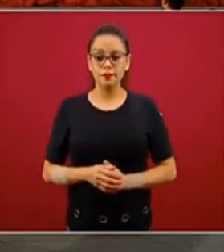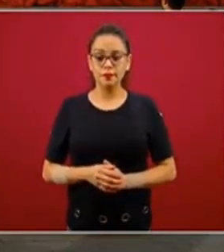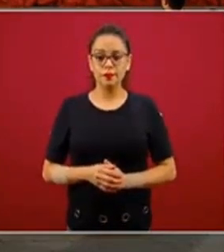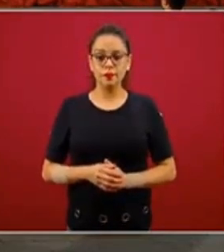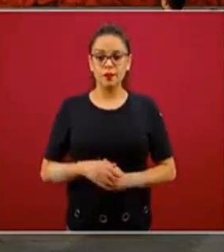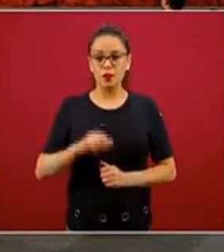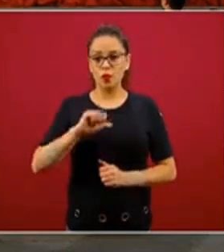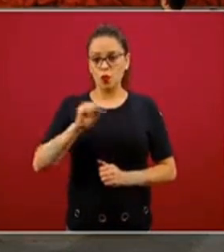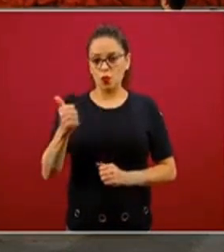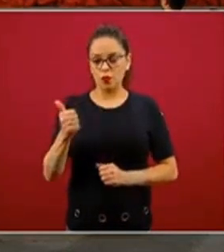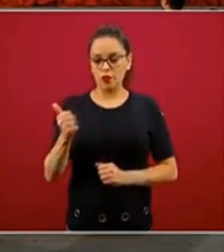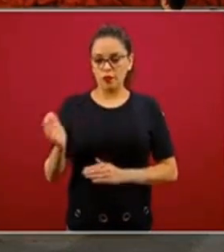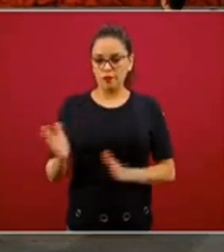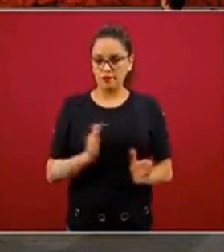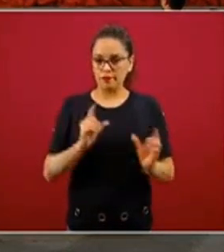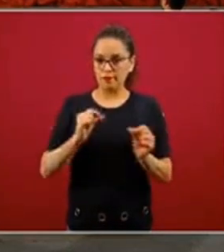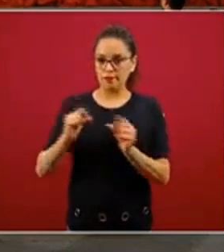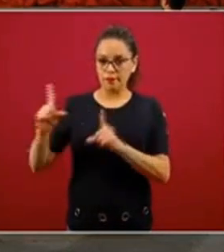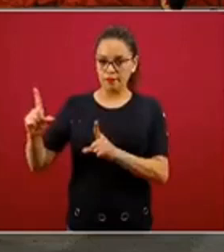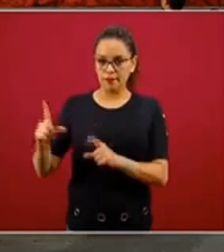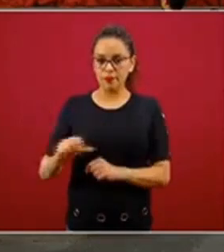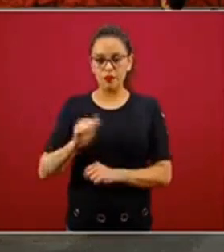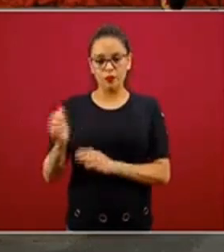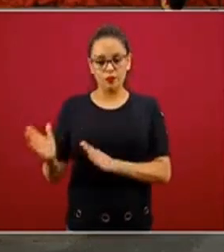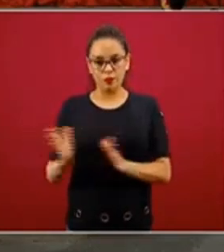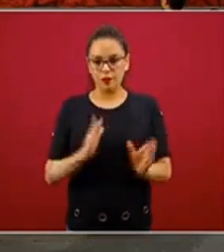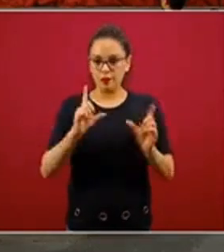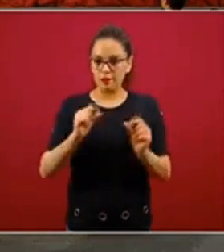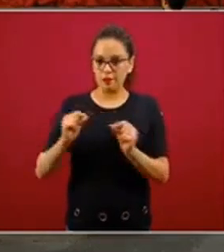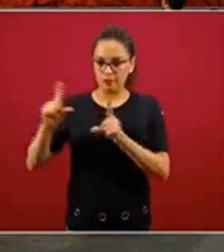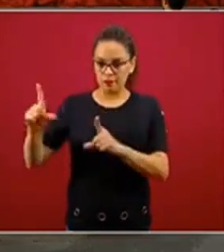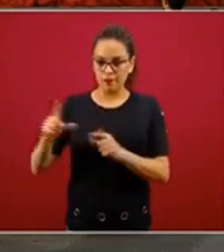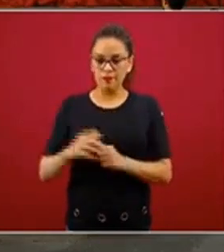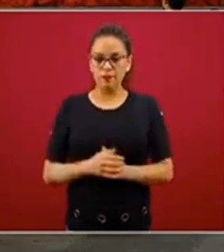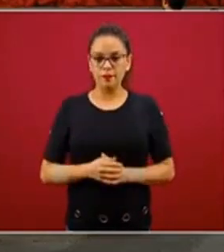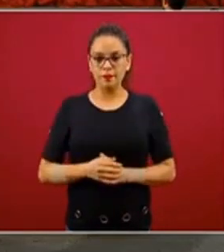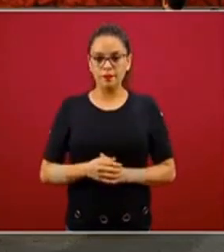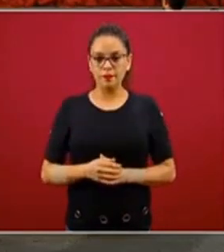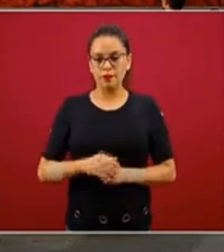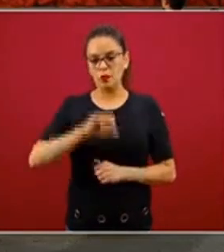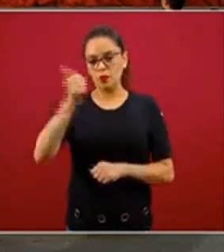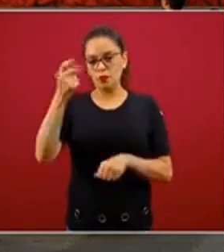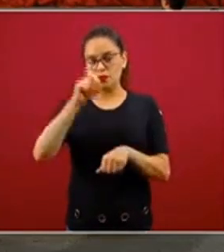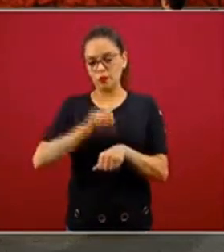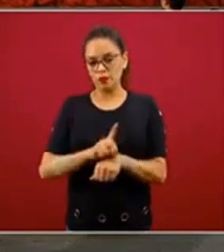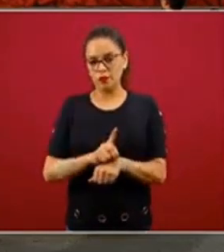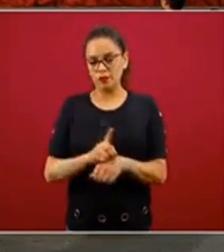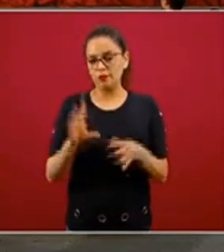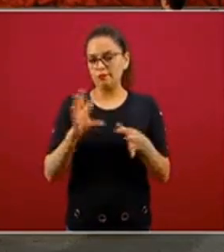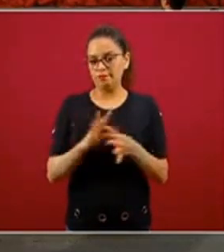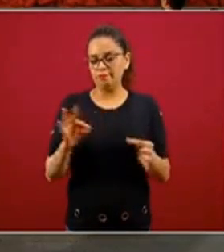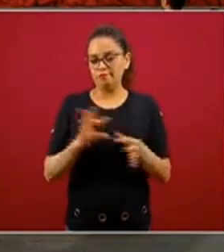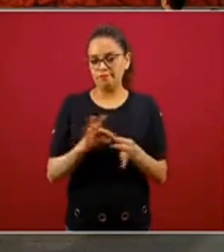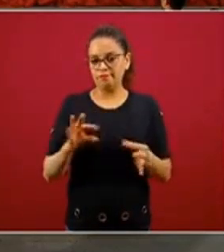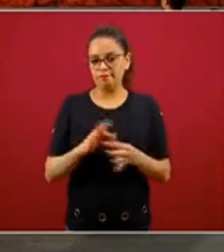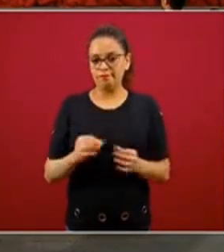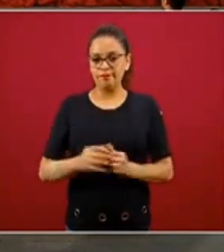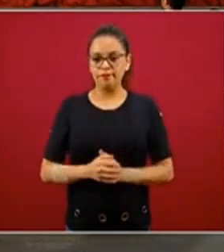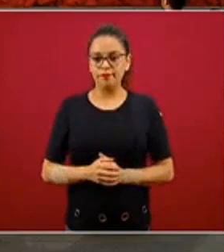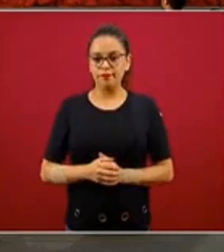Siguiente, por favor. Siguiente, por favor. Eso lo explicaremos en otra ocasión. Siguiente, por